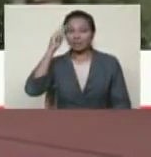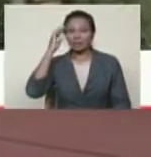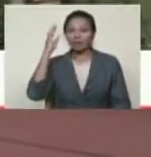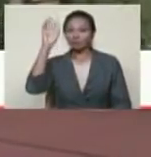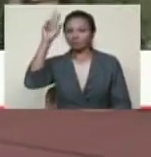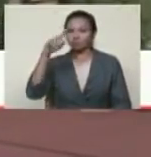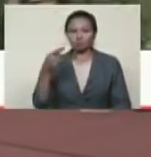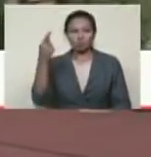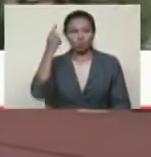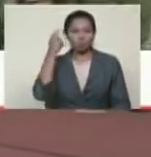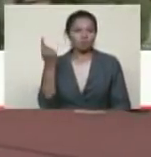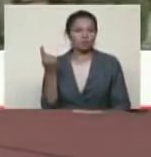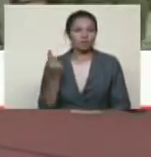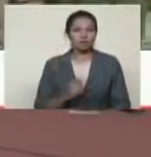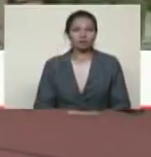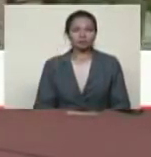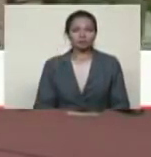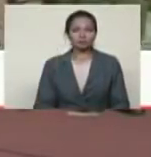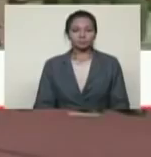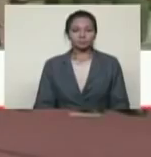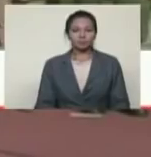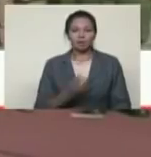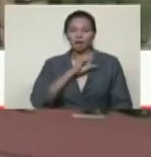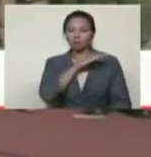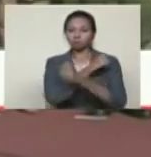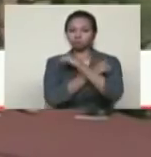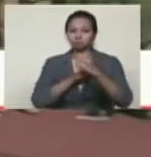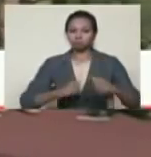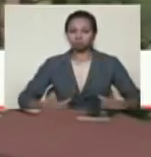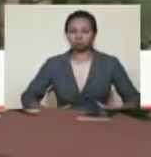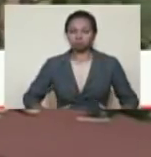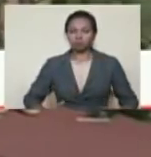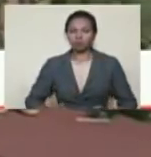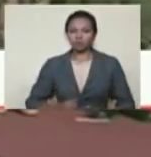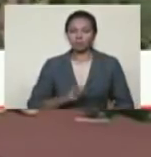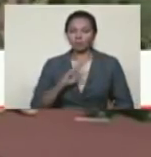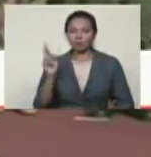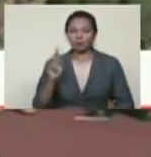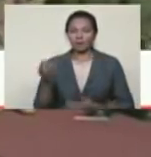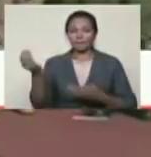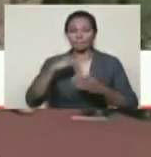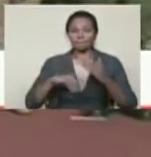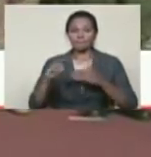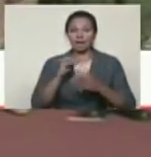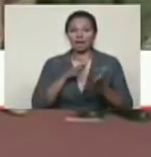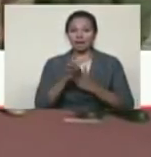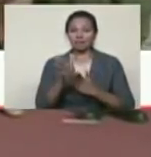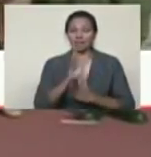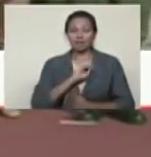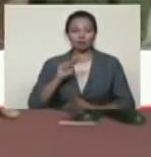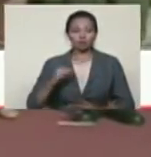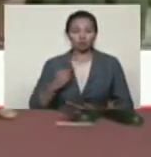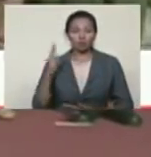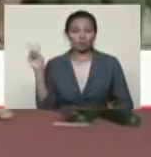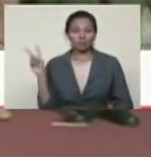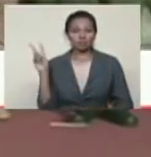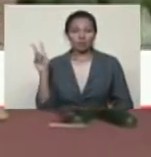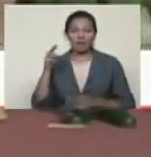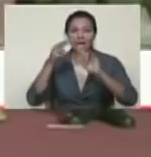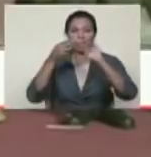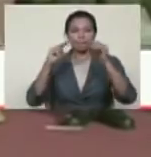día que es la Fuerza Armada Nacional Bolivariana la mayor garantía de la